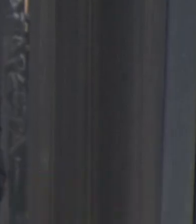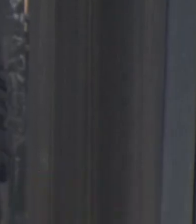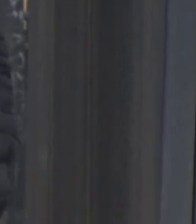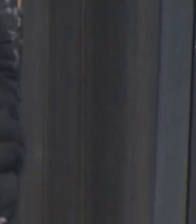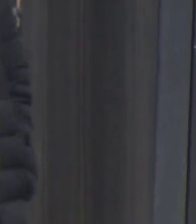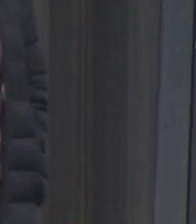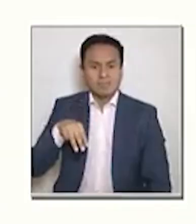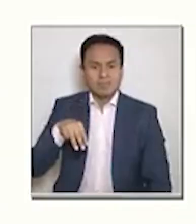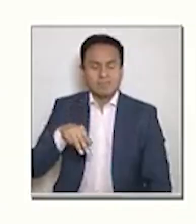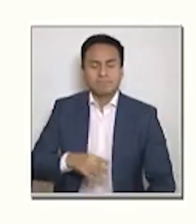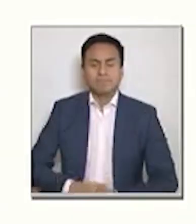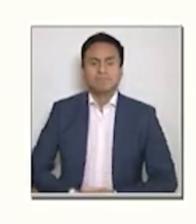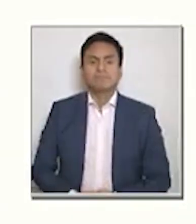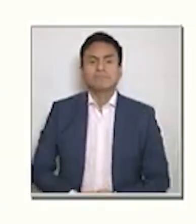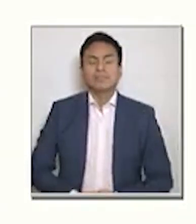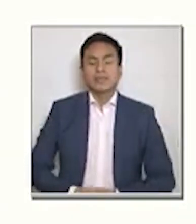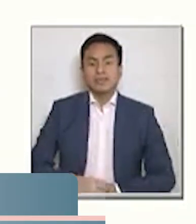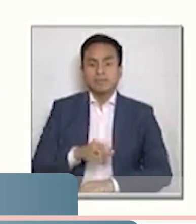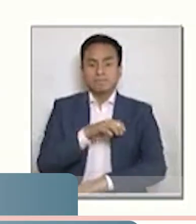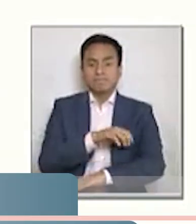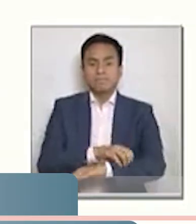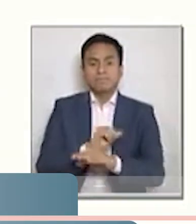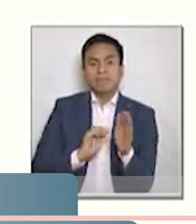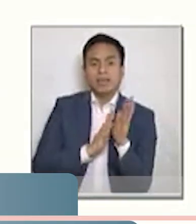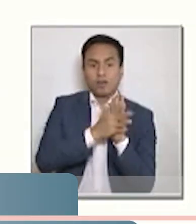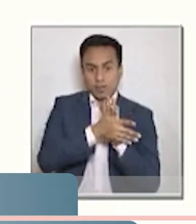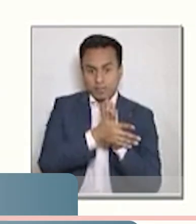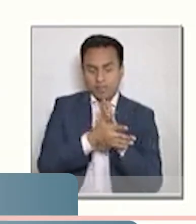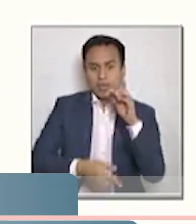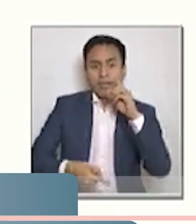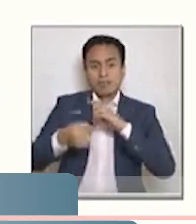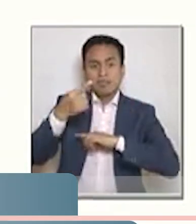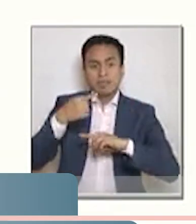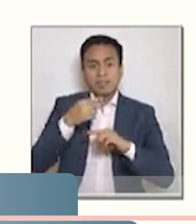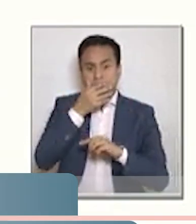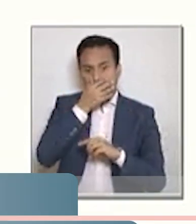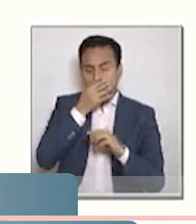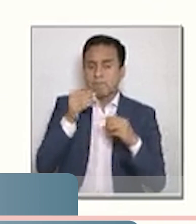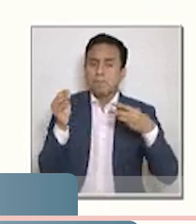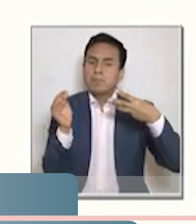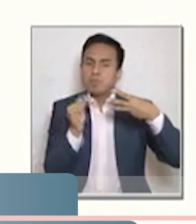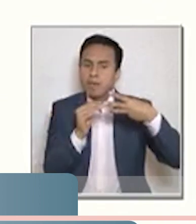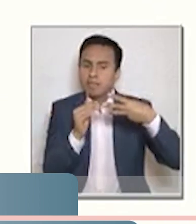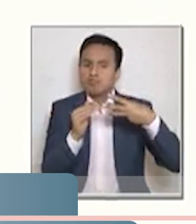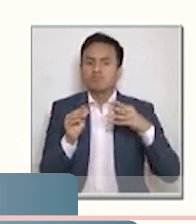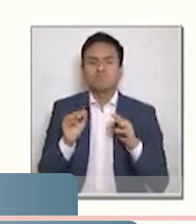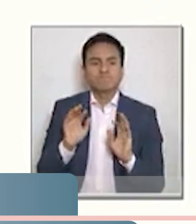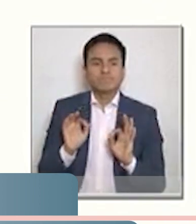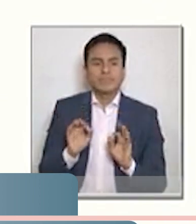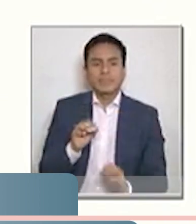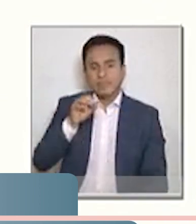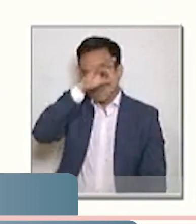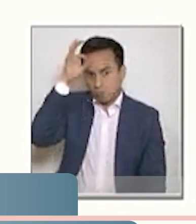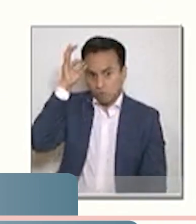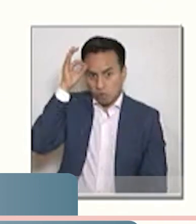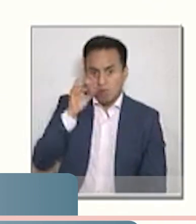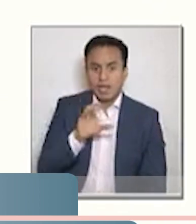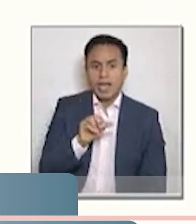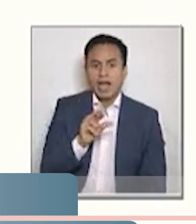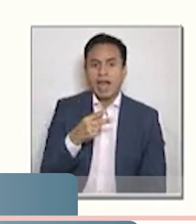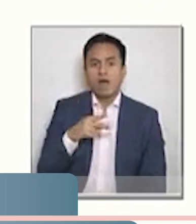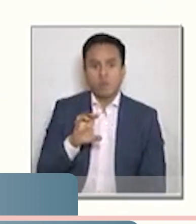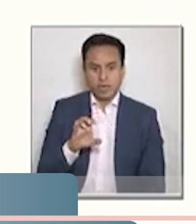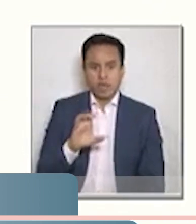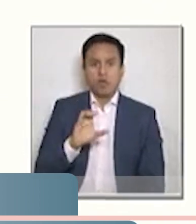comunas de la araucanía en la región de la araucanía retroceden a fase de medio impacto sanitario temuco carahue